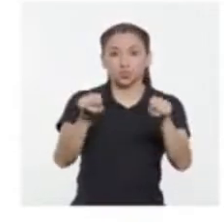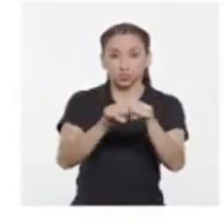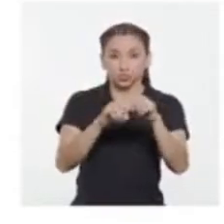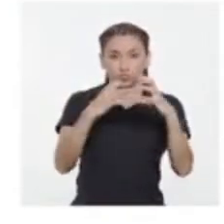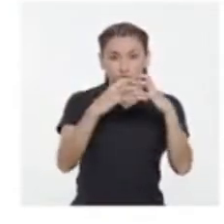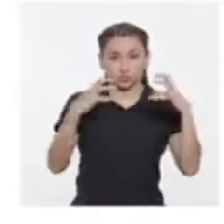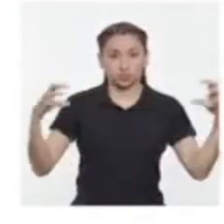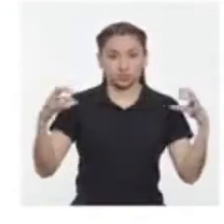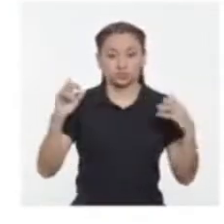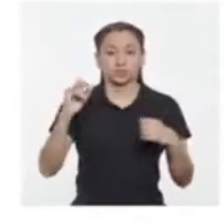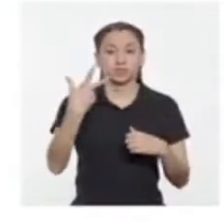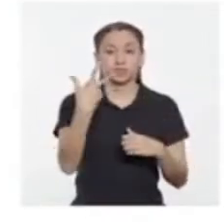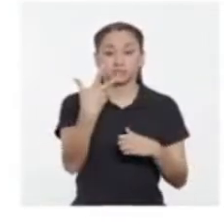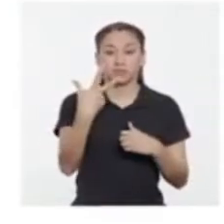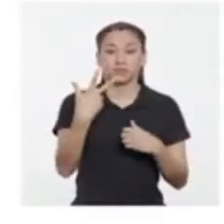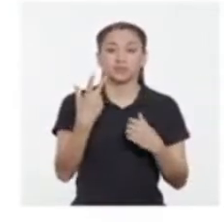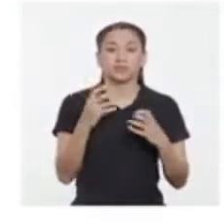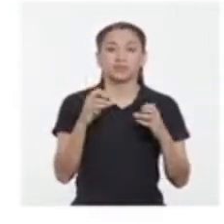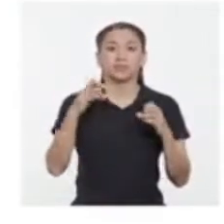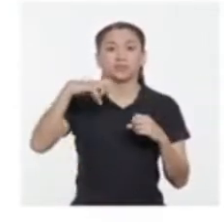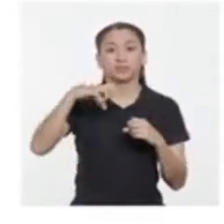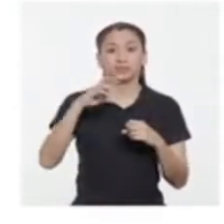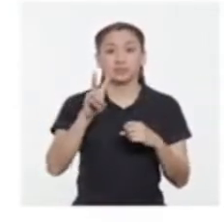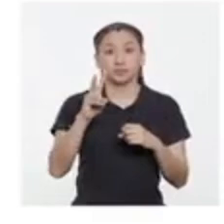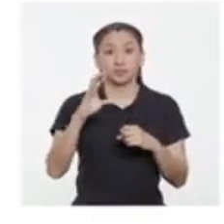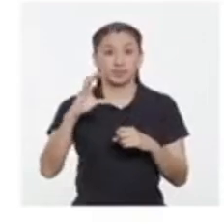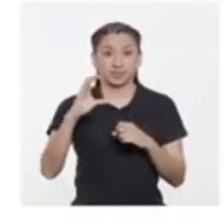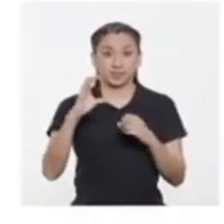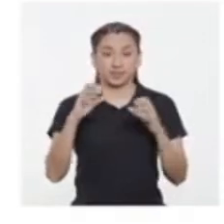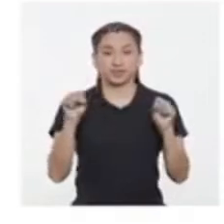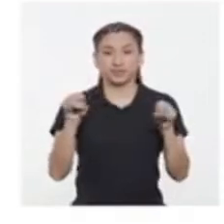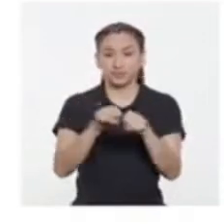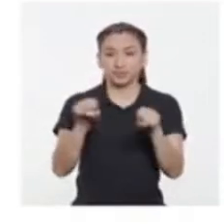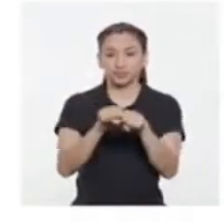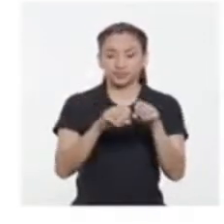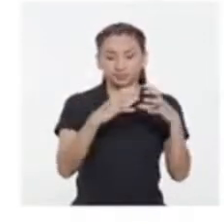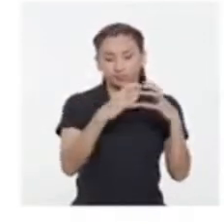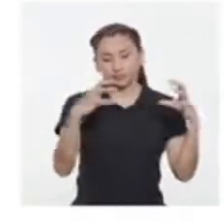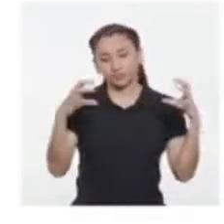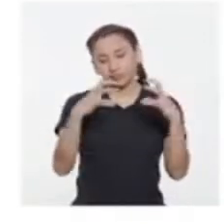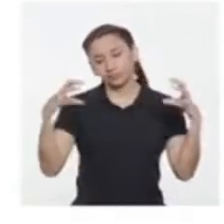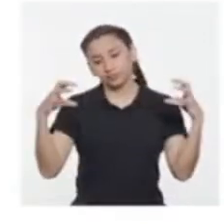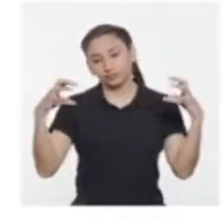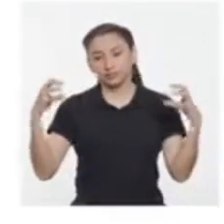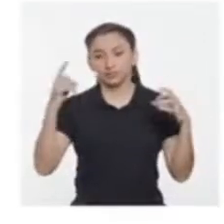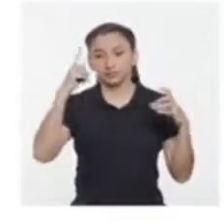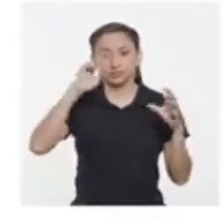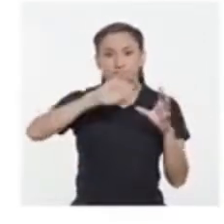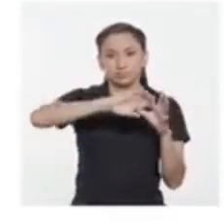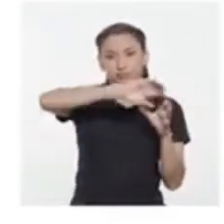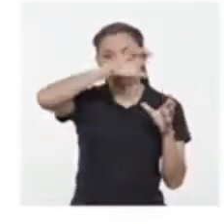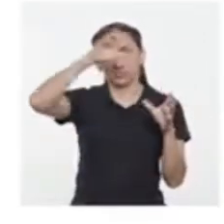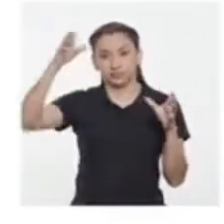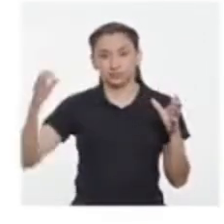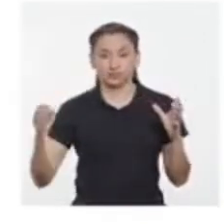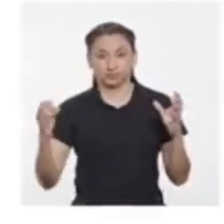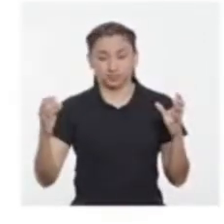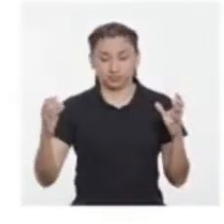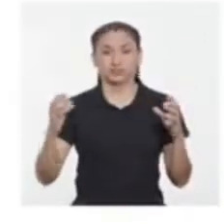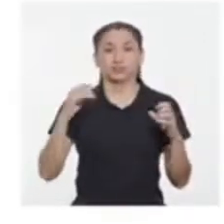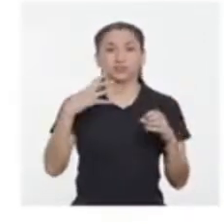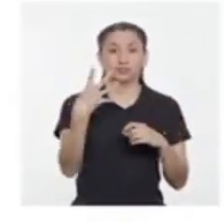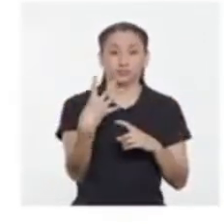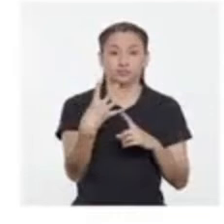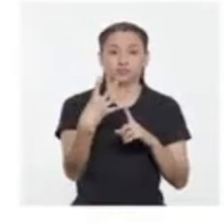PVC. Tercero, insertar los tubos de PVC en las varillas de fierro para dar la forma de un arco.